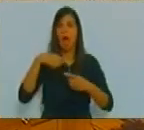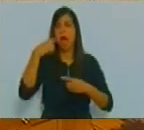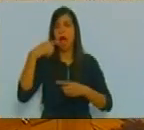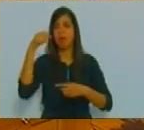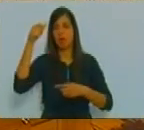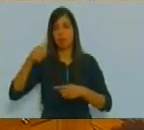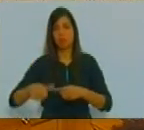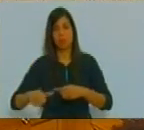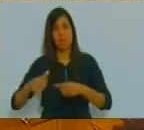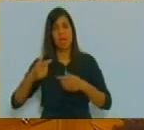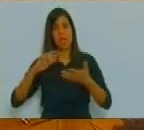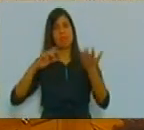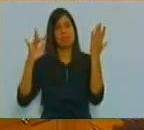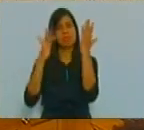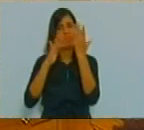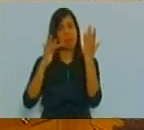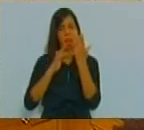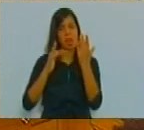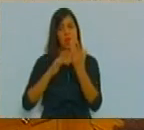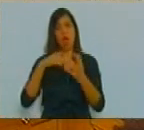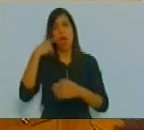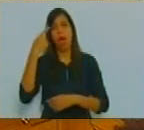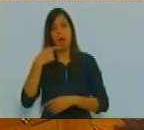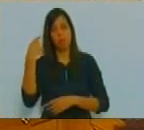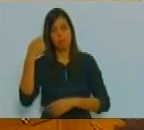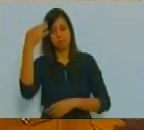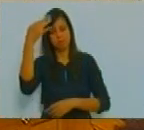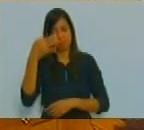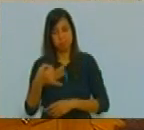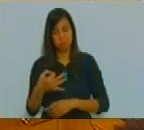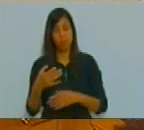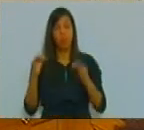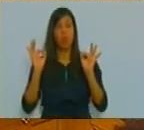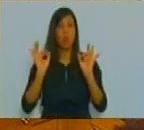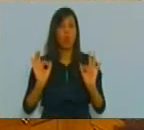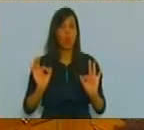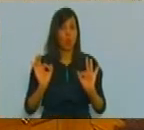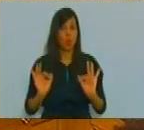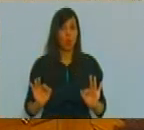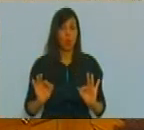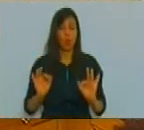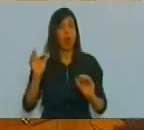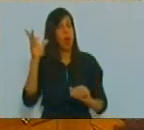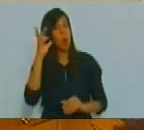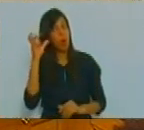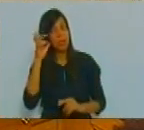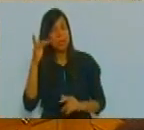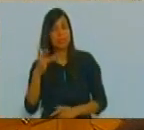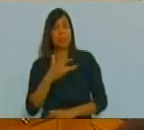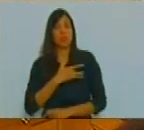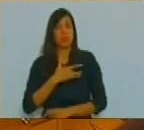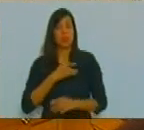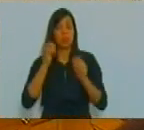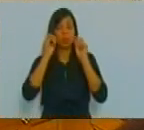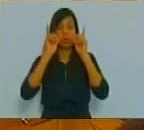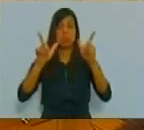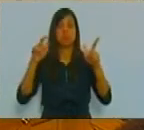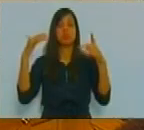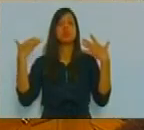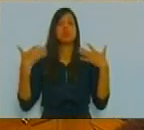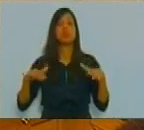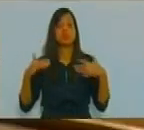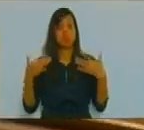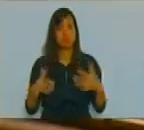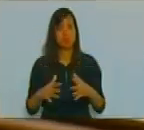por el compañero ministro néstor reverol impacta sustantivamente todos los aspectos